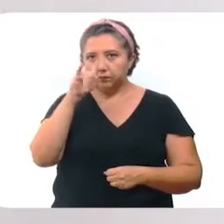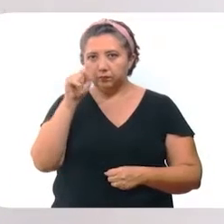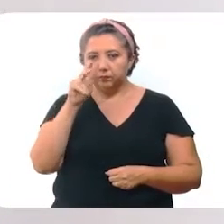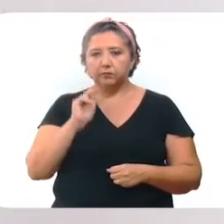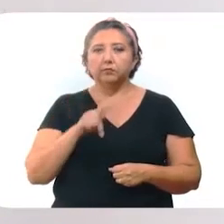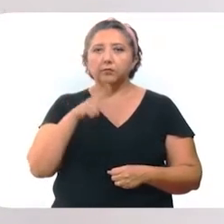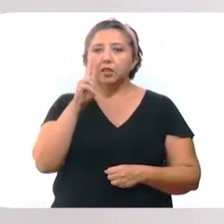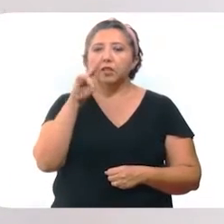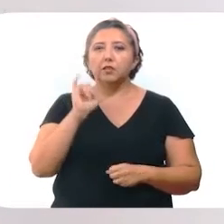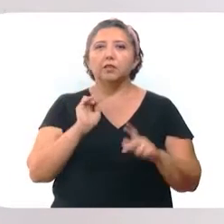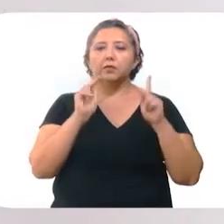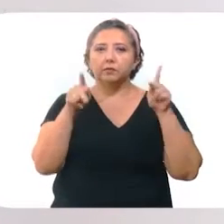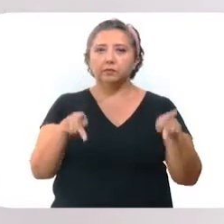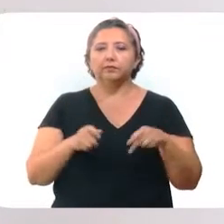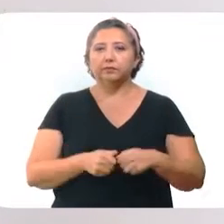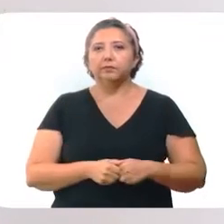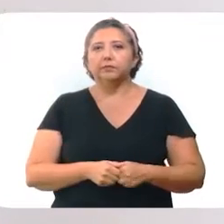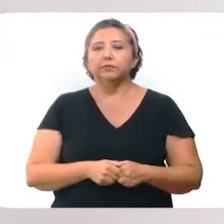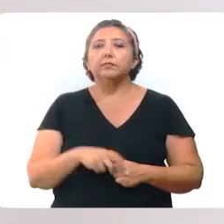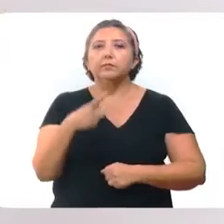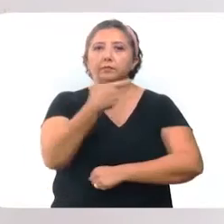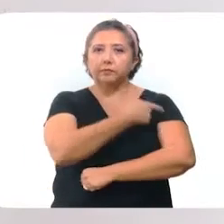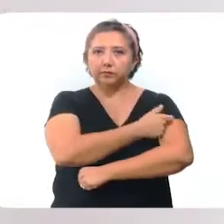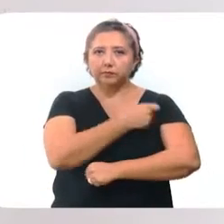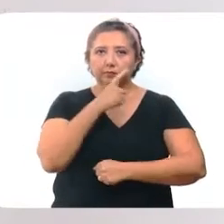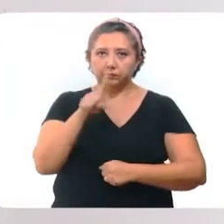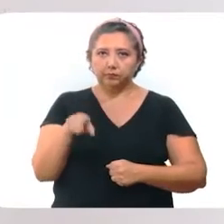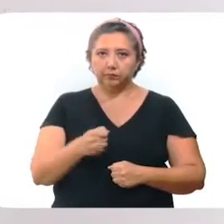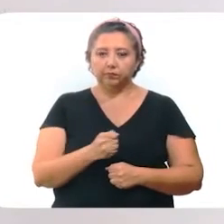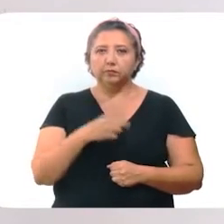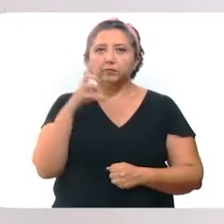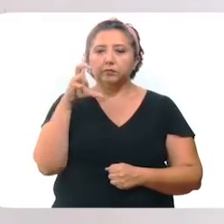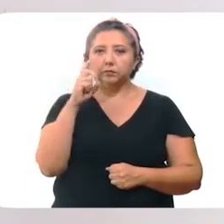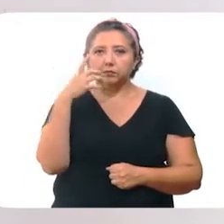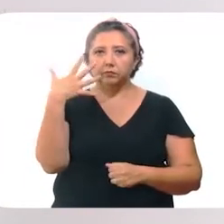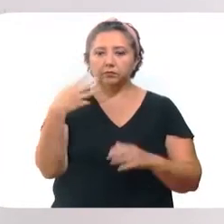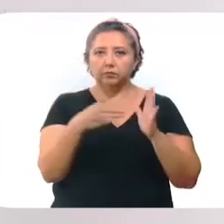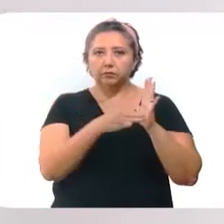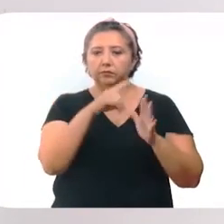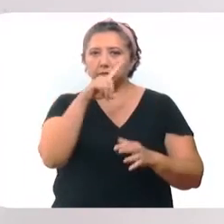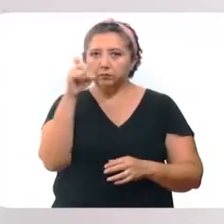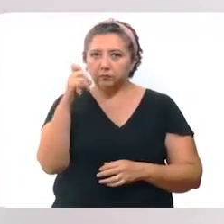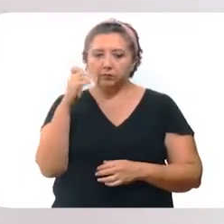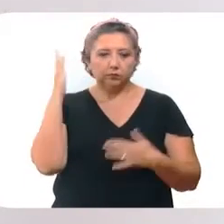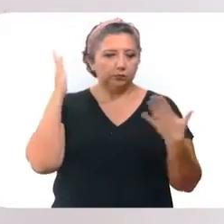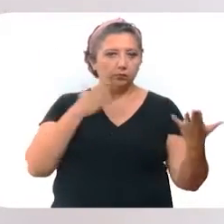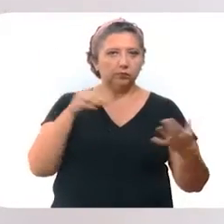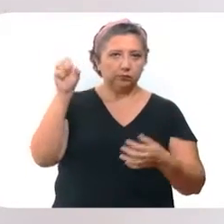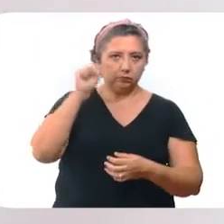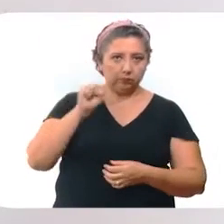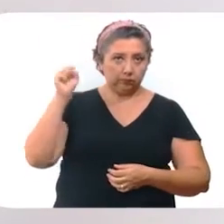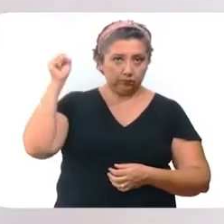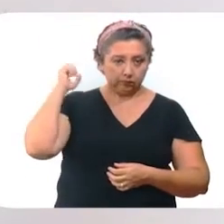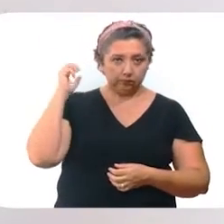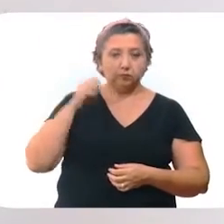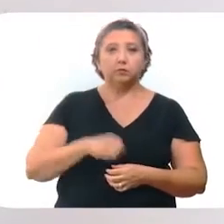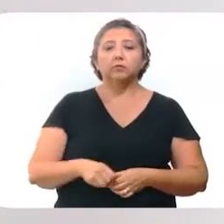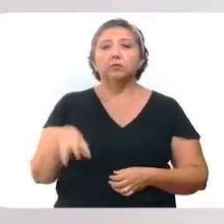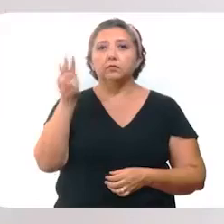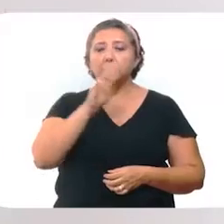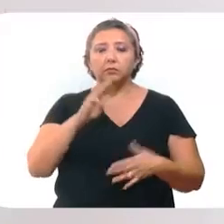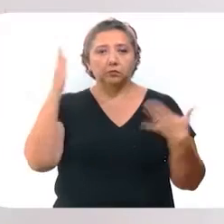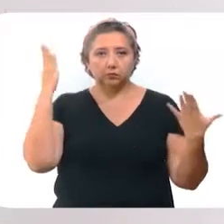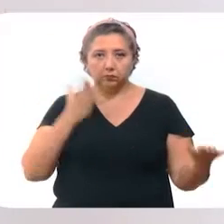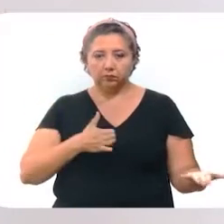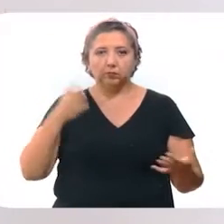Tizimín, Canacín y Progreso. Las vacunas que se aplican son las de 35.100 que llegaron el sábado. La tarde del miércoles